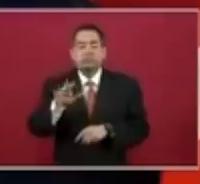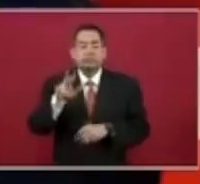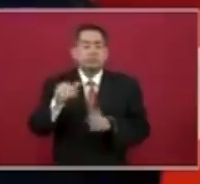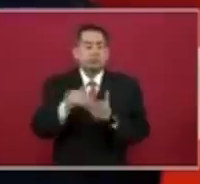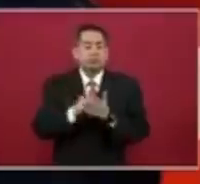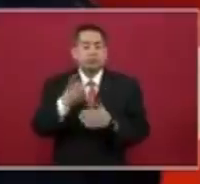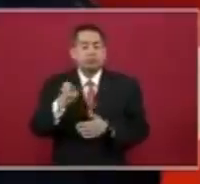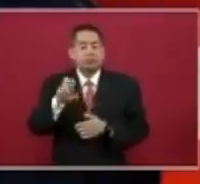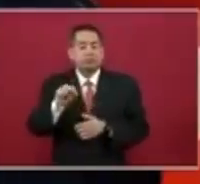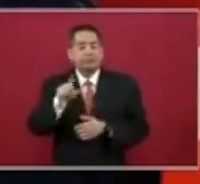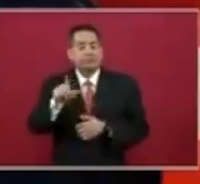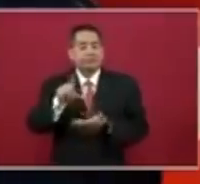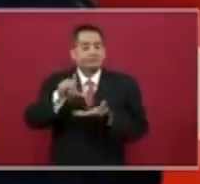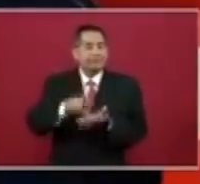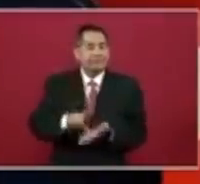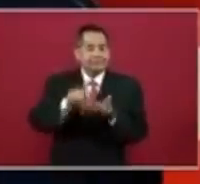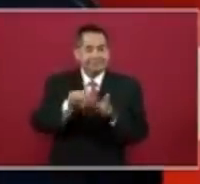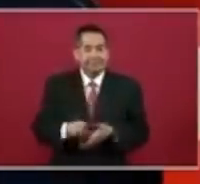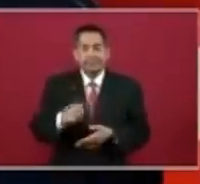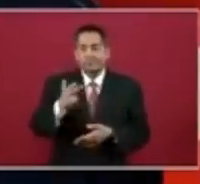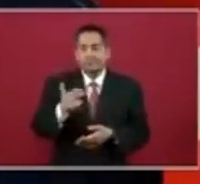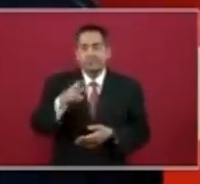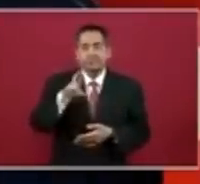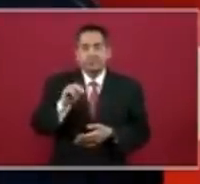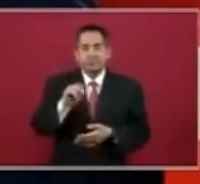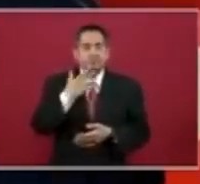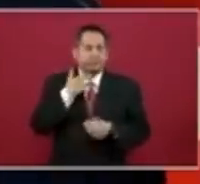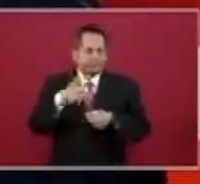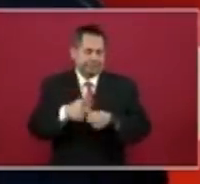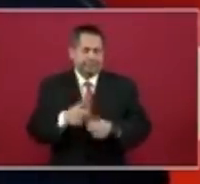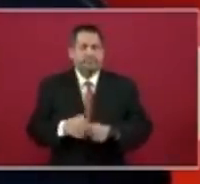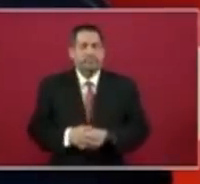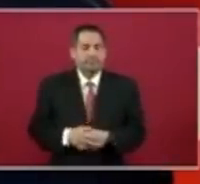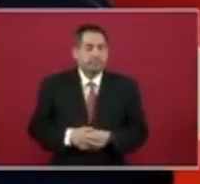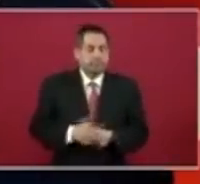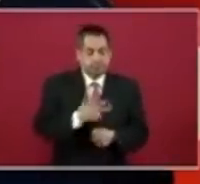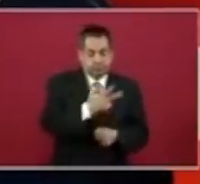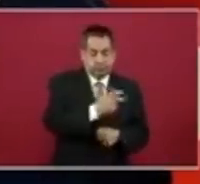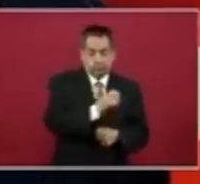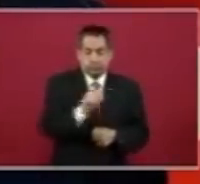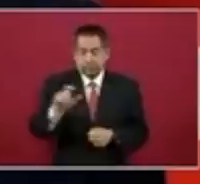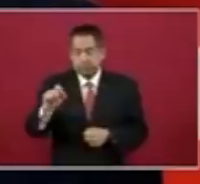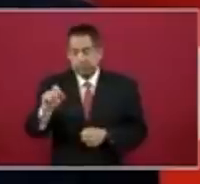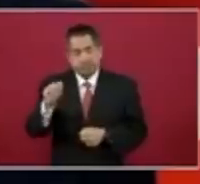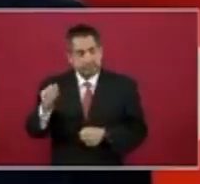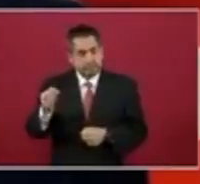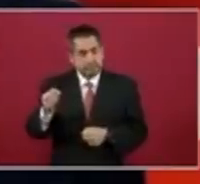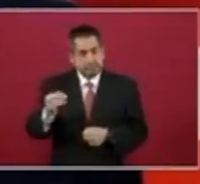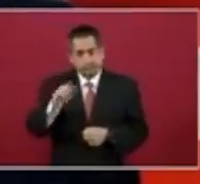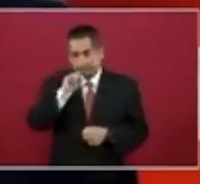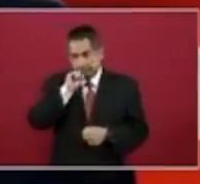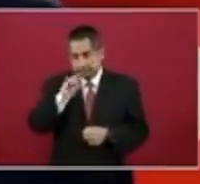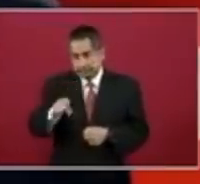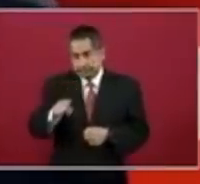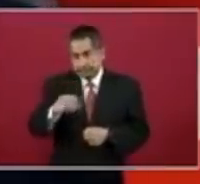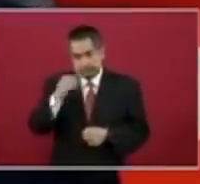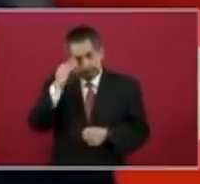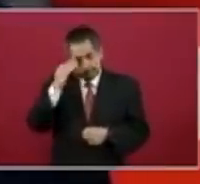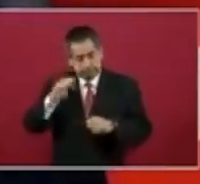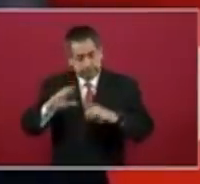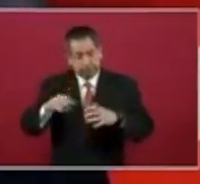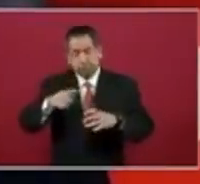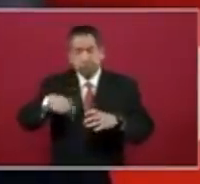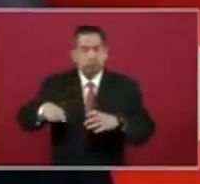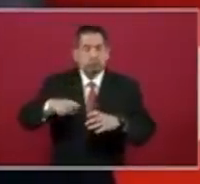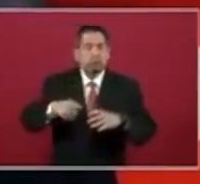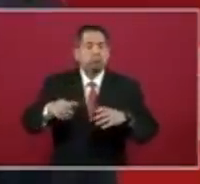958.837 litros de hidrocarburo. También del 8 al 20 de febrero, que ya es el lapso de operación